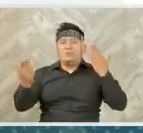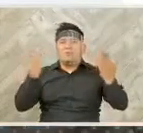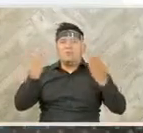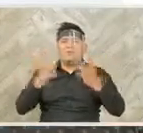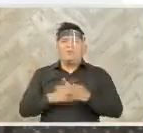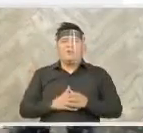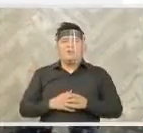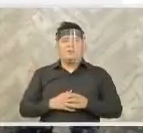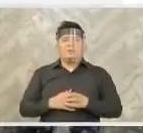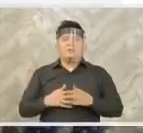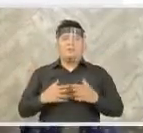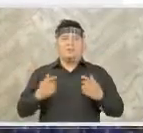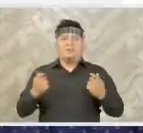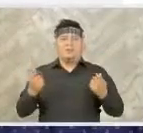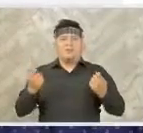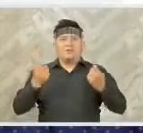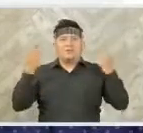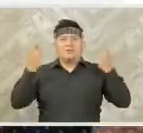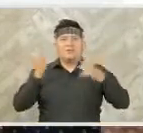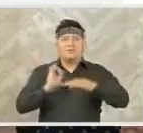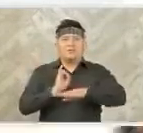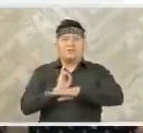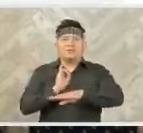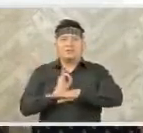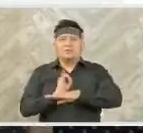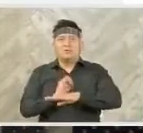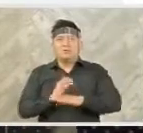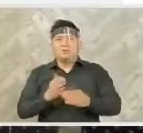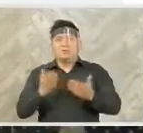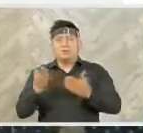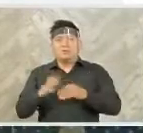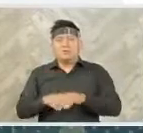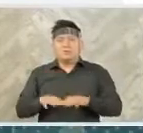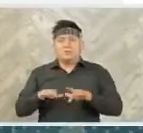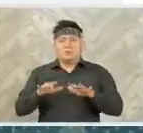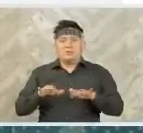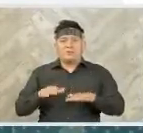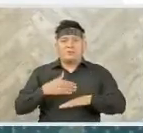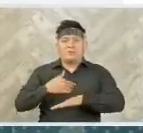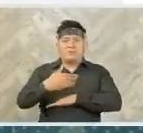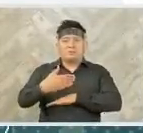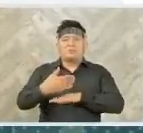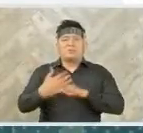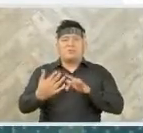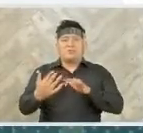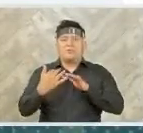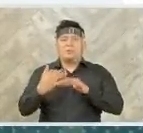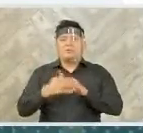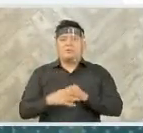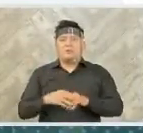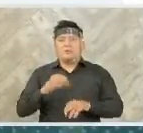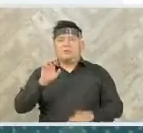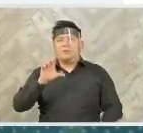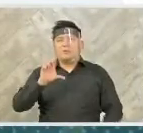oferta institucional llevarán? Invitamos entonces a la secretaria de Posconflicto y Cultura de Paz, Elisa